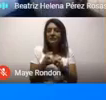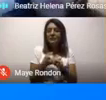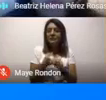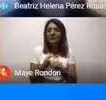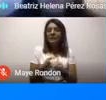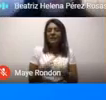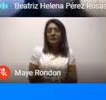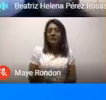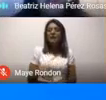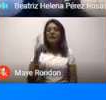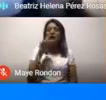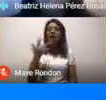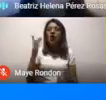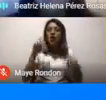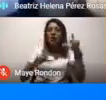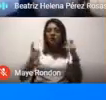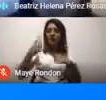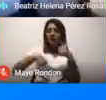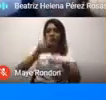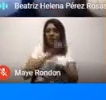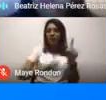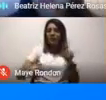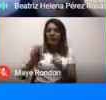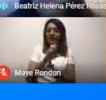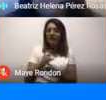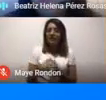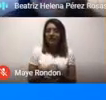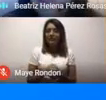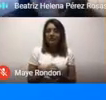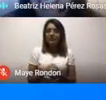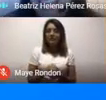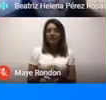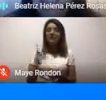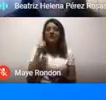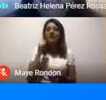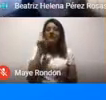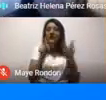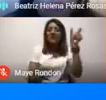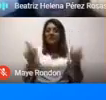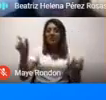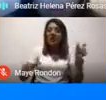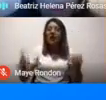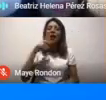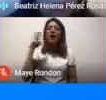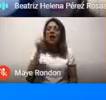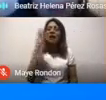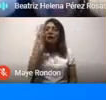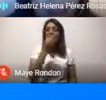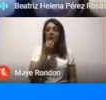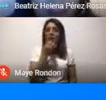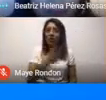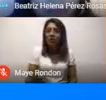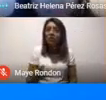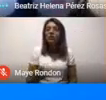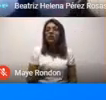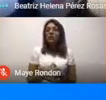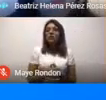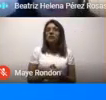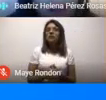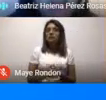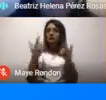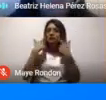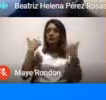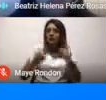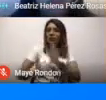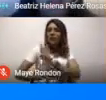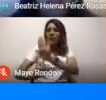por ejemplo, en turismo cultural, toda esa riqueza cultural que nosotros tenemos como nación y que qué bonito poderla